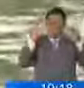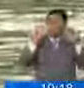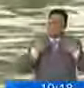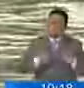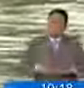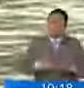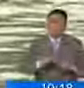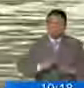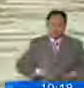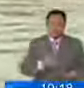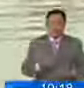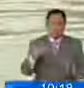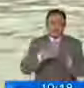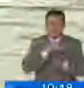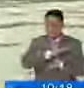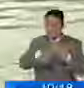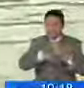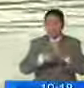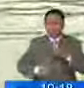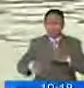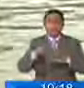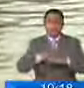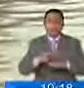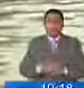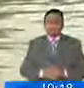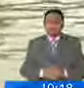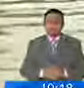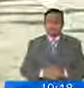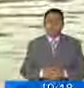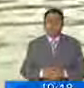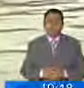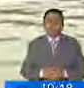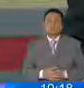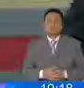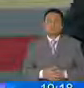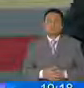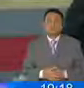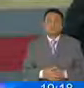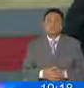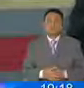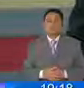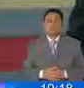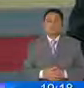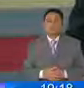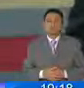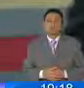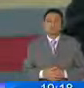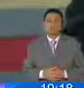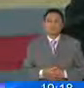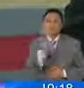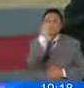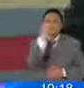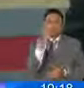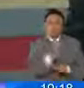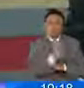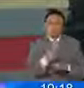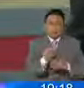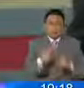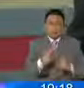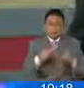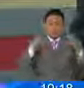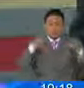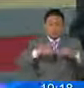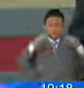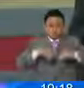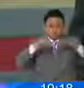todo regrese a la normalidad. Informó Julio César Saona. Más de hora y media de fuerte lluvia sorprendió a varios